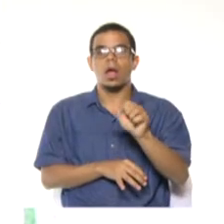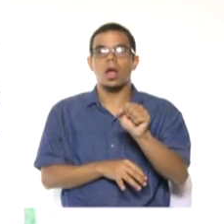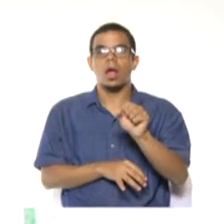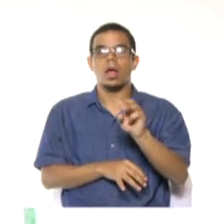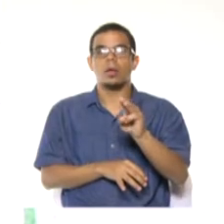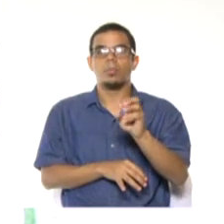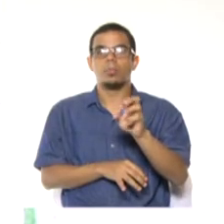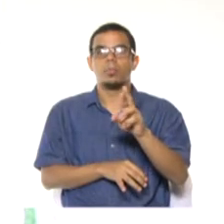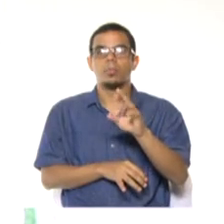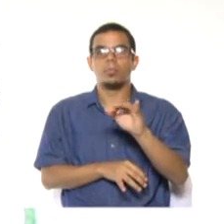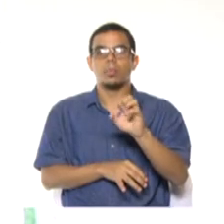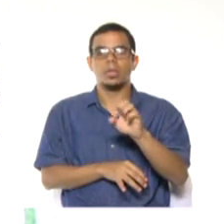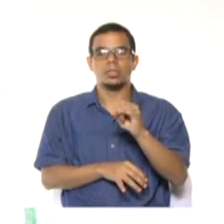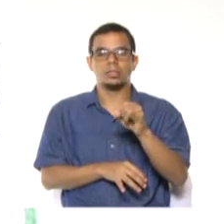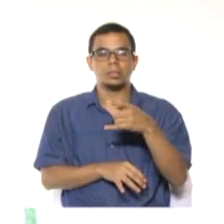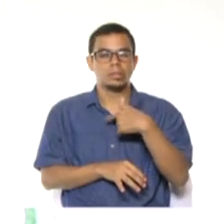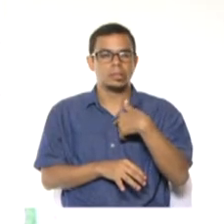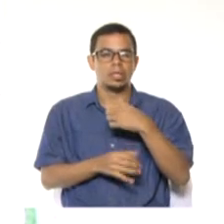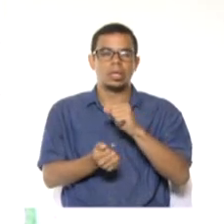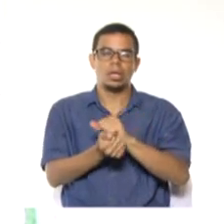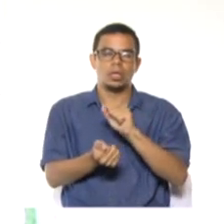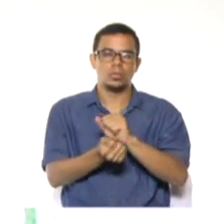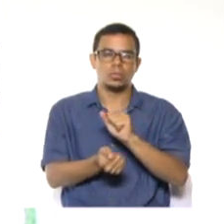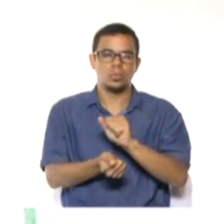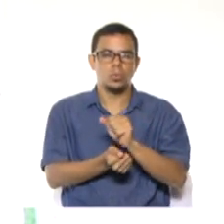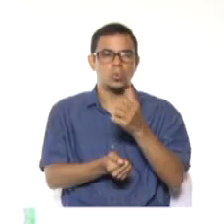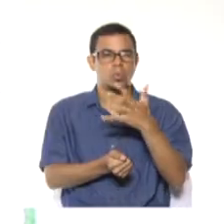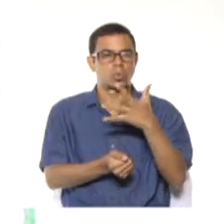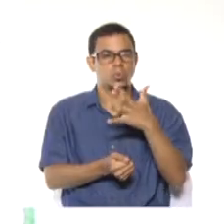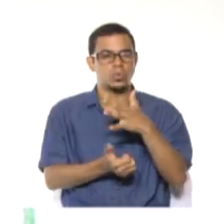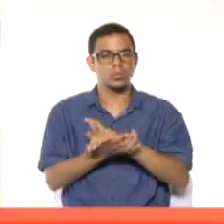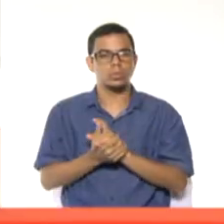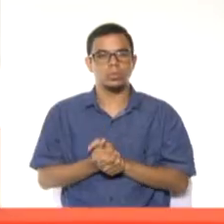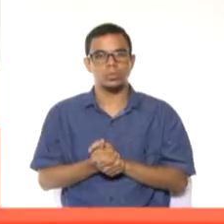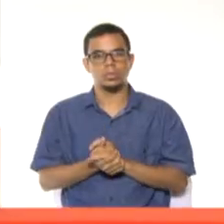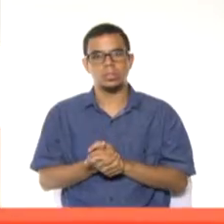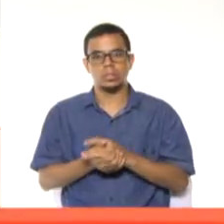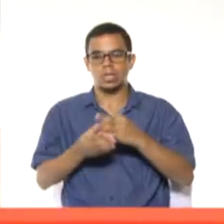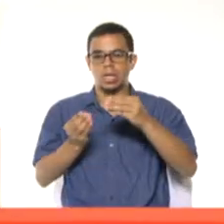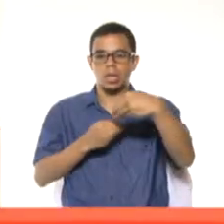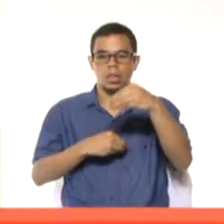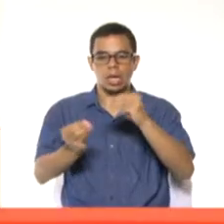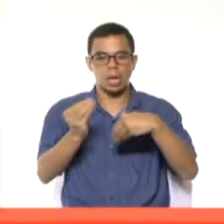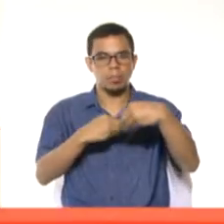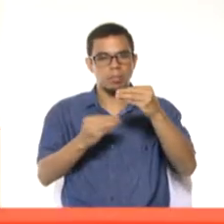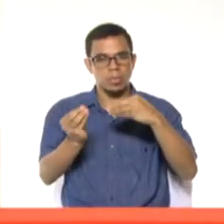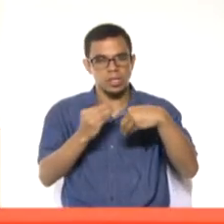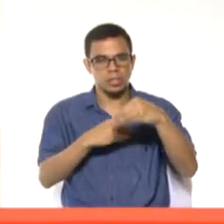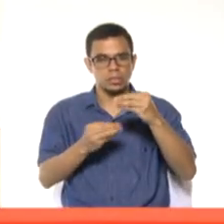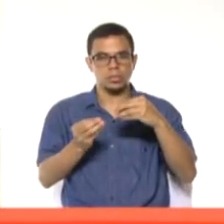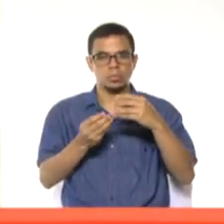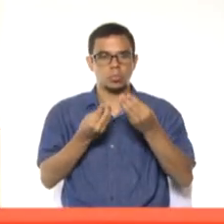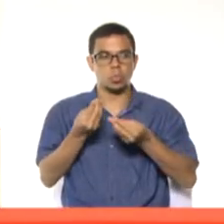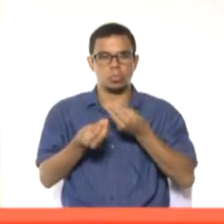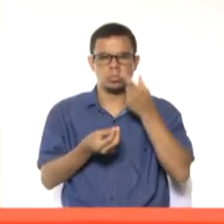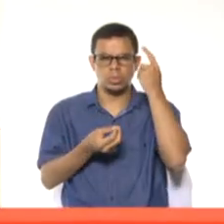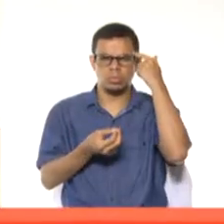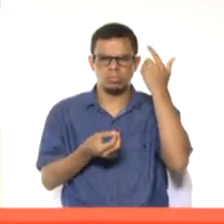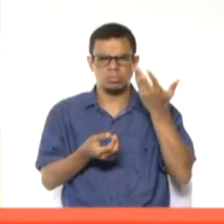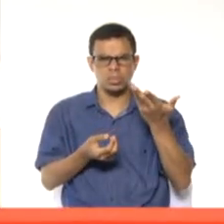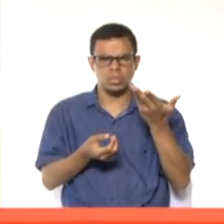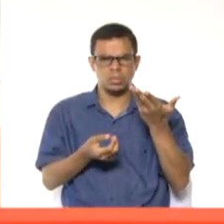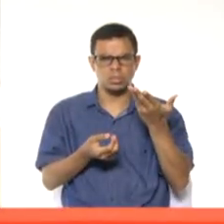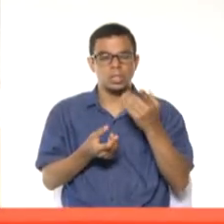áspero, no adhesivo ni plástico. ¿Cómo vas a saber si es no adhesivo ni